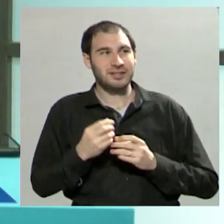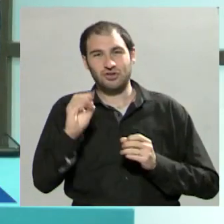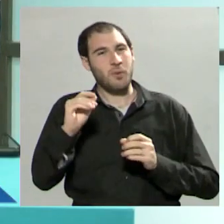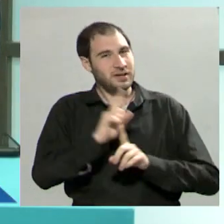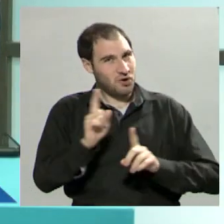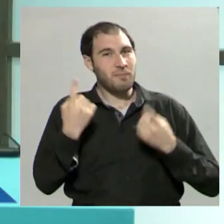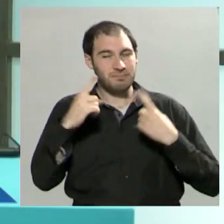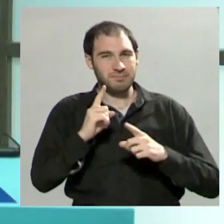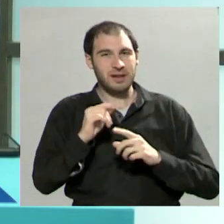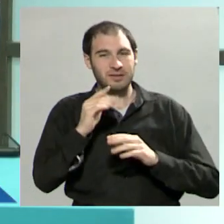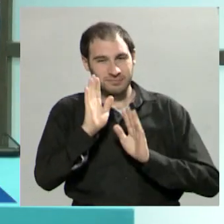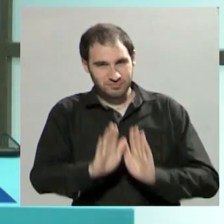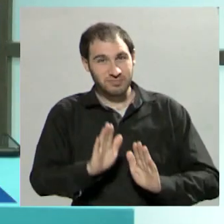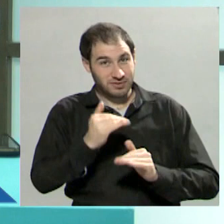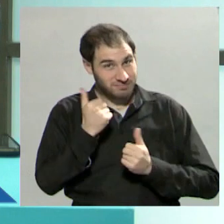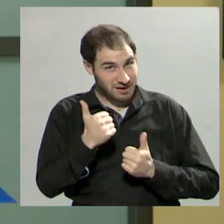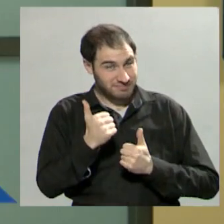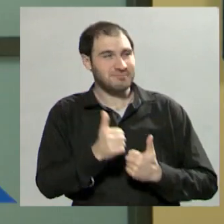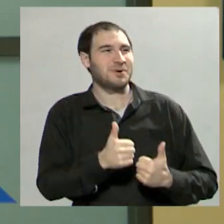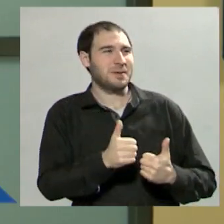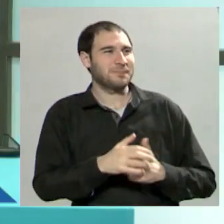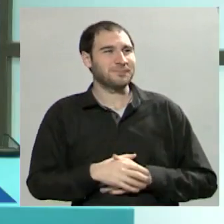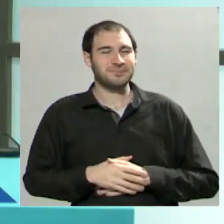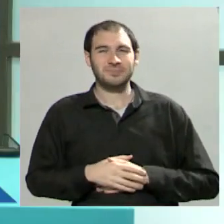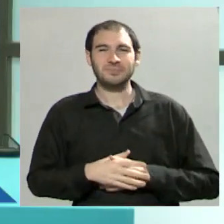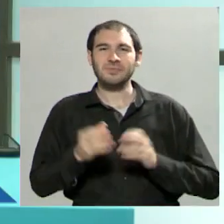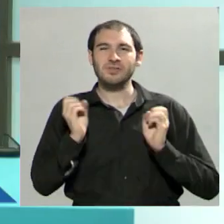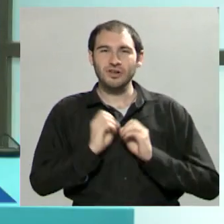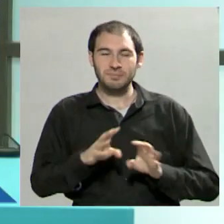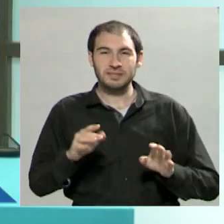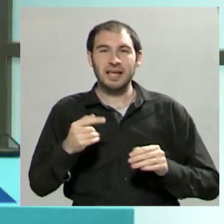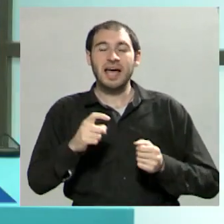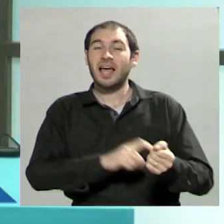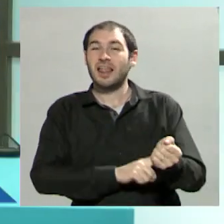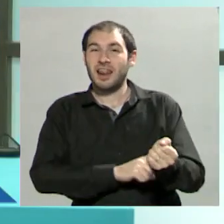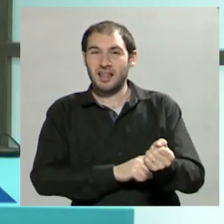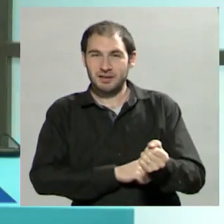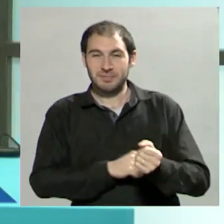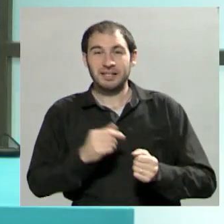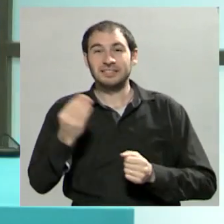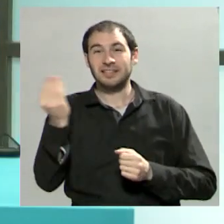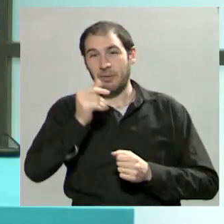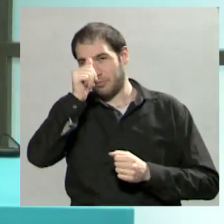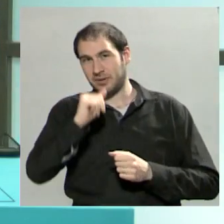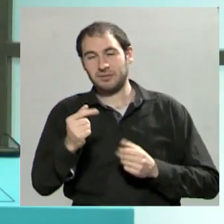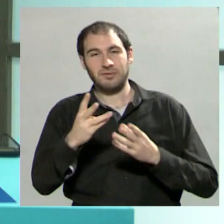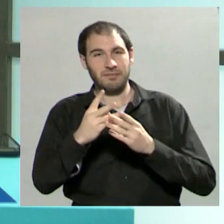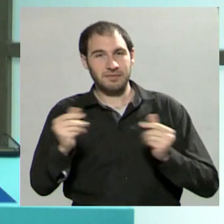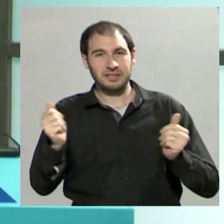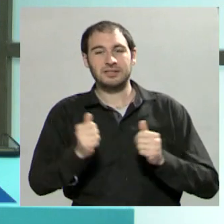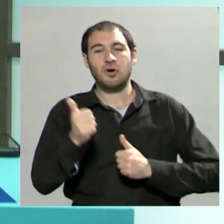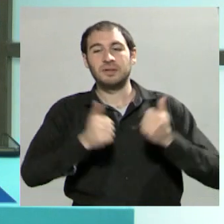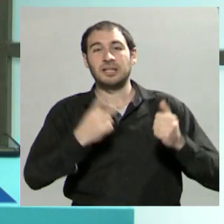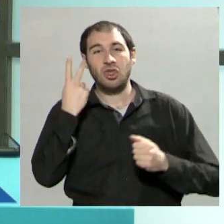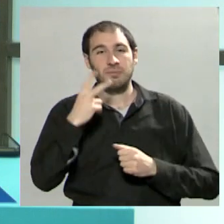nombres, pero bueno, vamos a hacerlo más despacio, ¿qué te parece? Me parece perfecto. Bueno, arrancamos con Independiente Rivadavia, que el fin de semana cerraba la